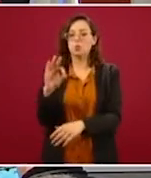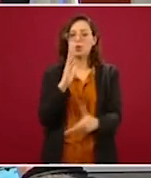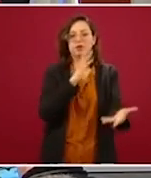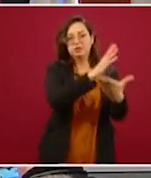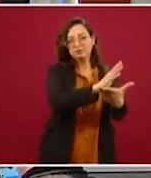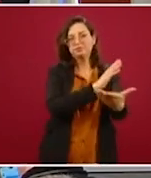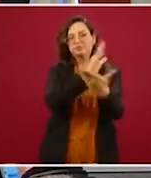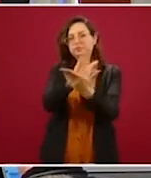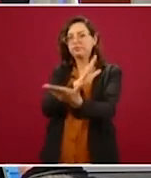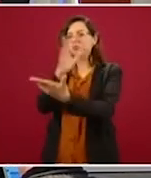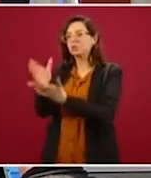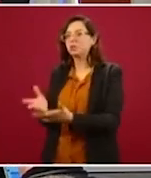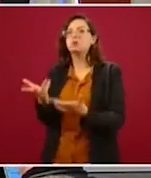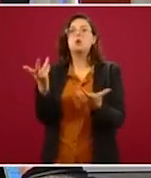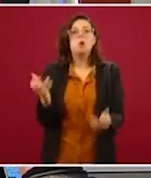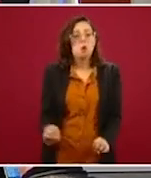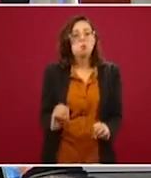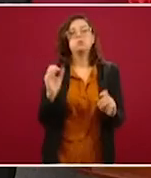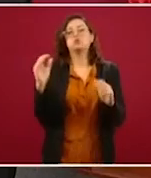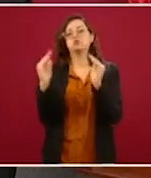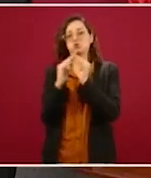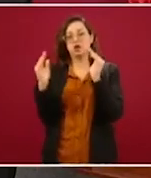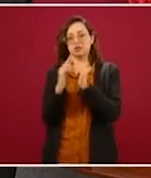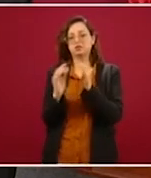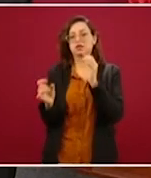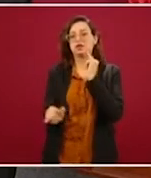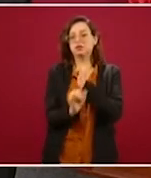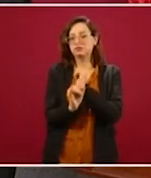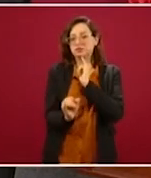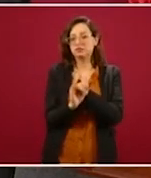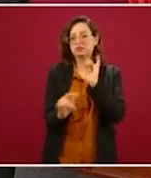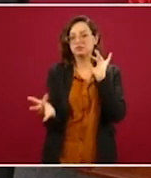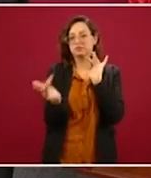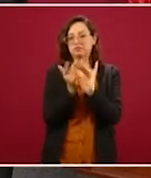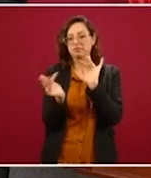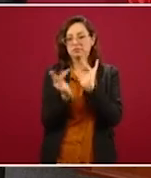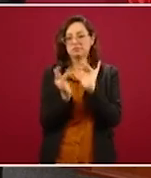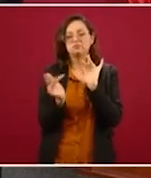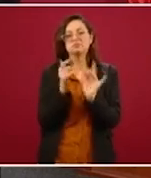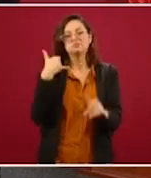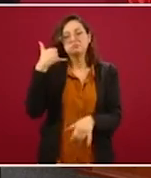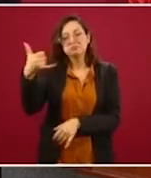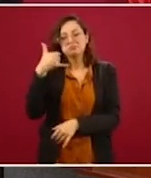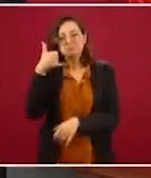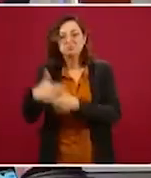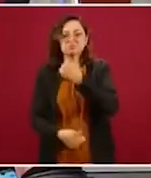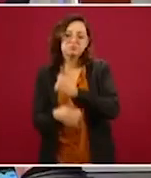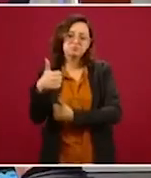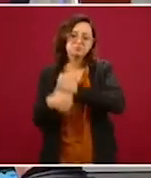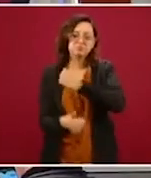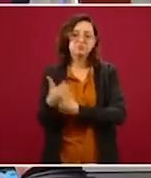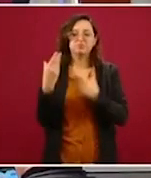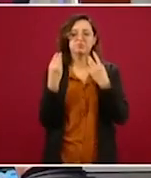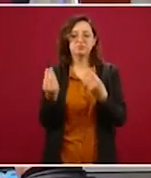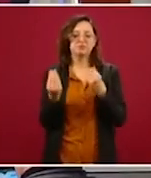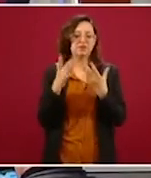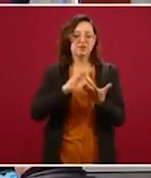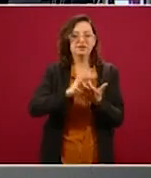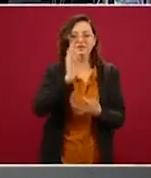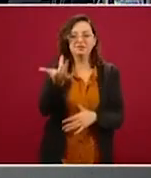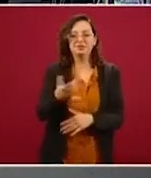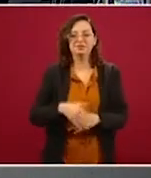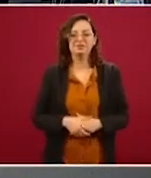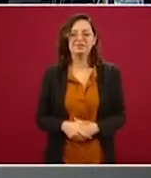casa, solamente conectándose al internet y vía telefónica pujando. Muchas gracias, señor presidente.